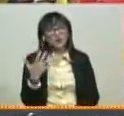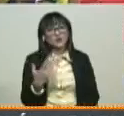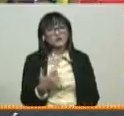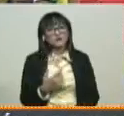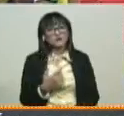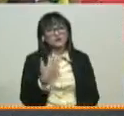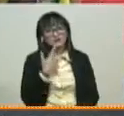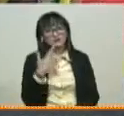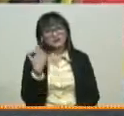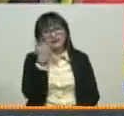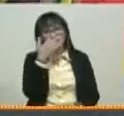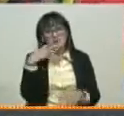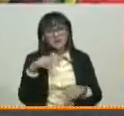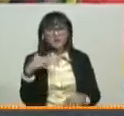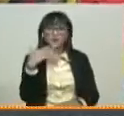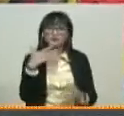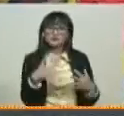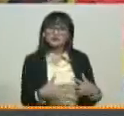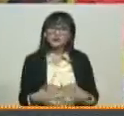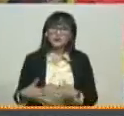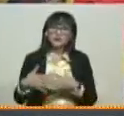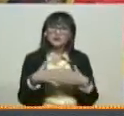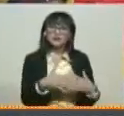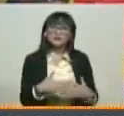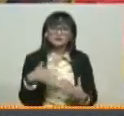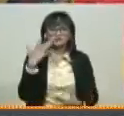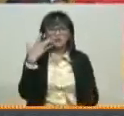declarado el imperialismo norteamericano.